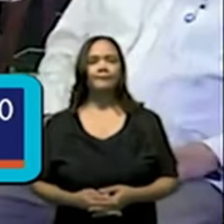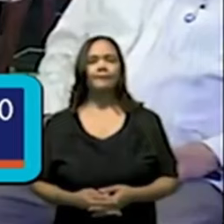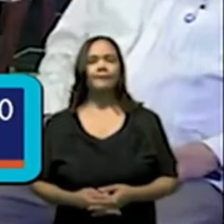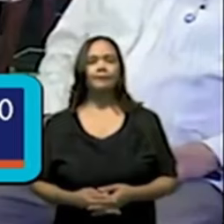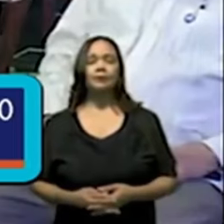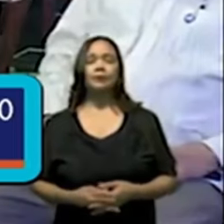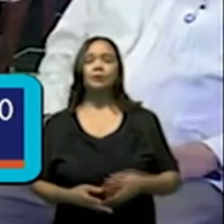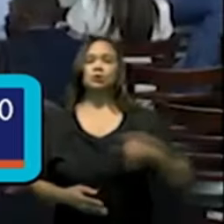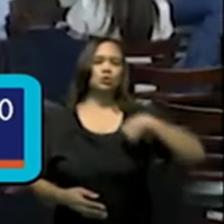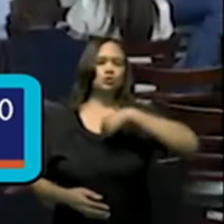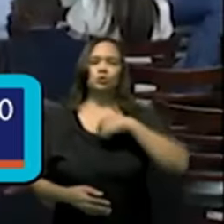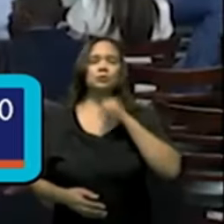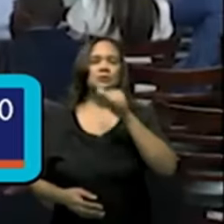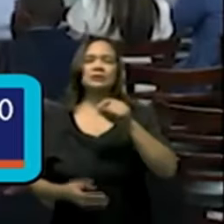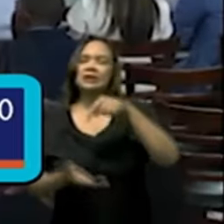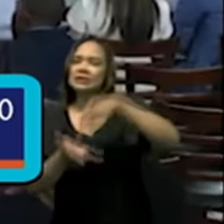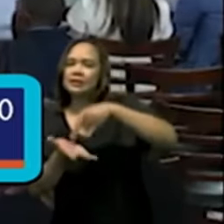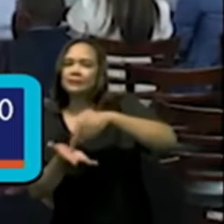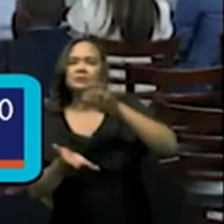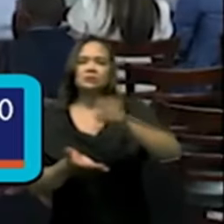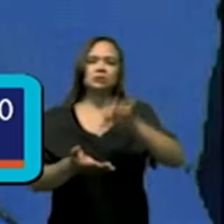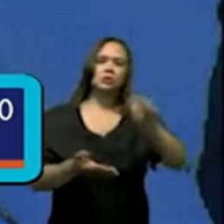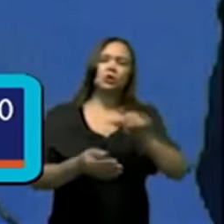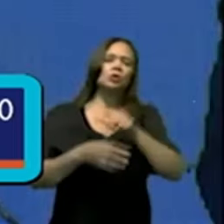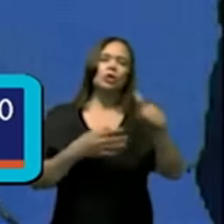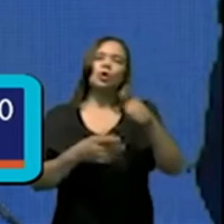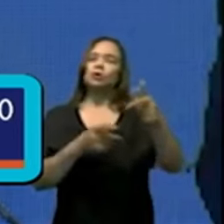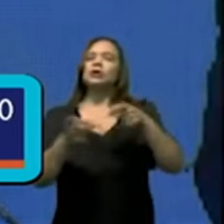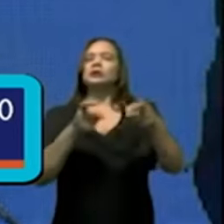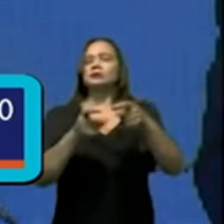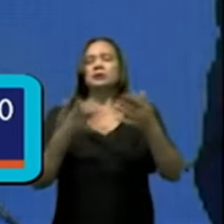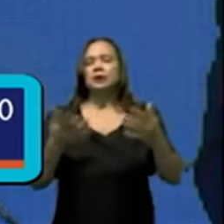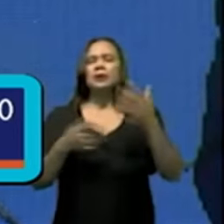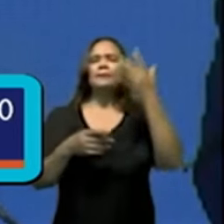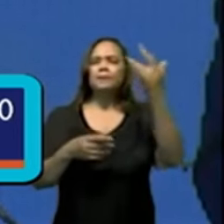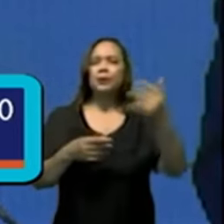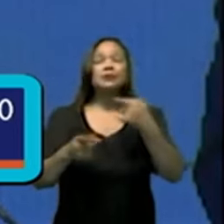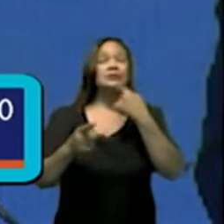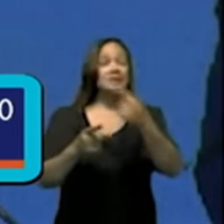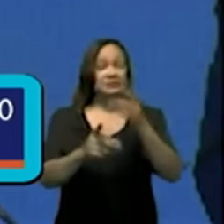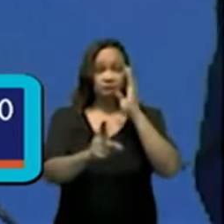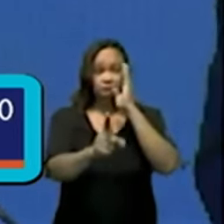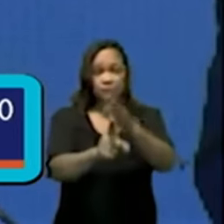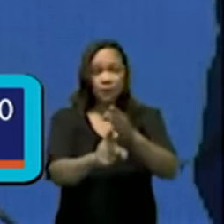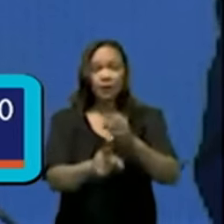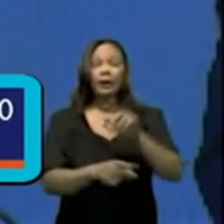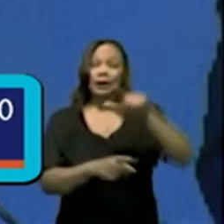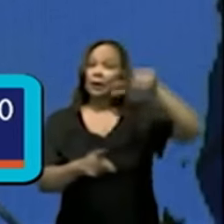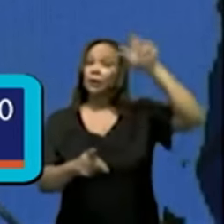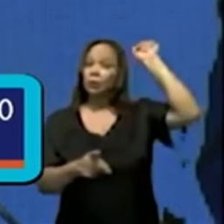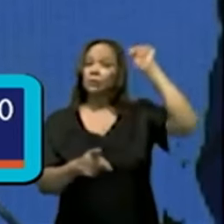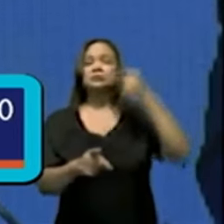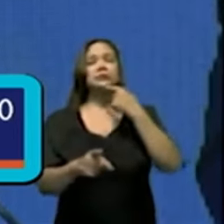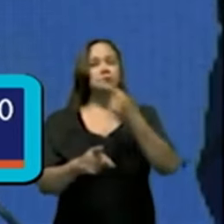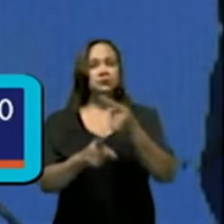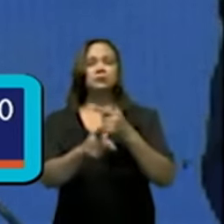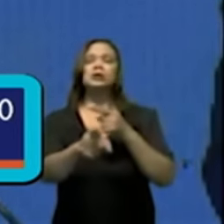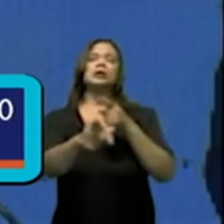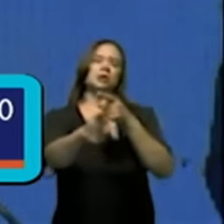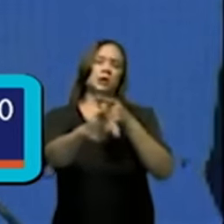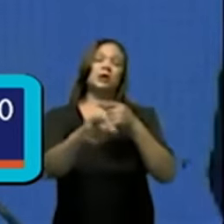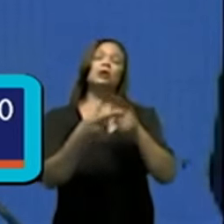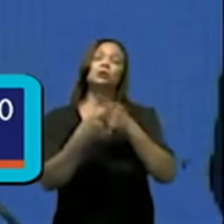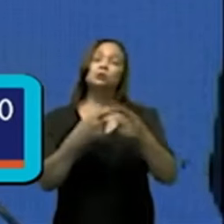No, nosotros no hablamos de si se debe o no se debe, ni hablamos de otras gestiones, porque se dijo directamente a Luis Abinader, se señaló.